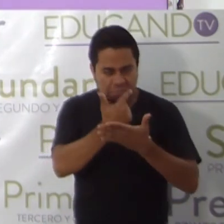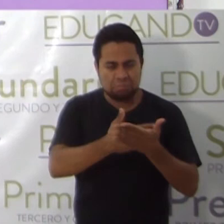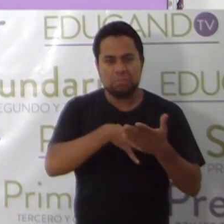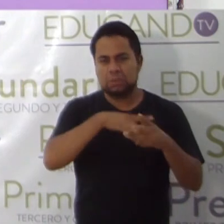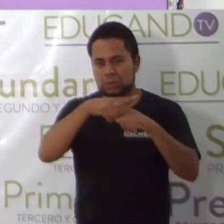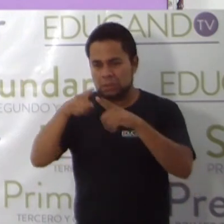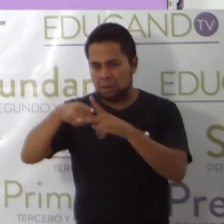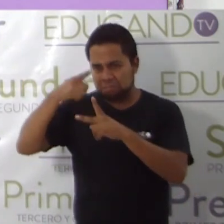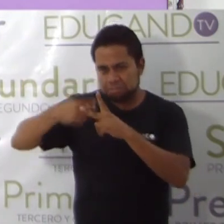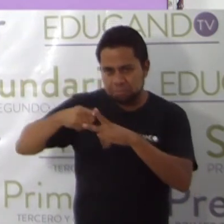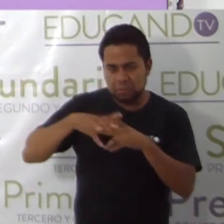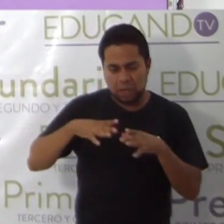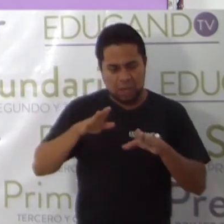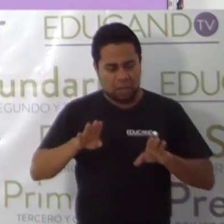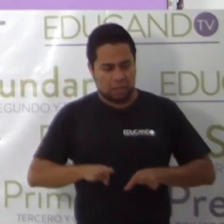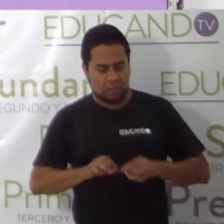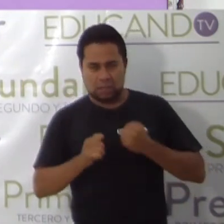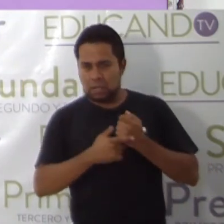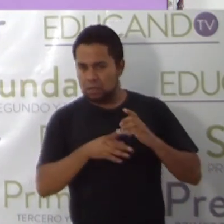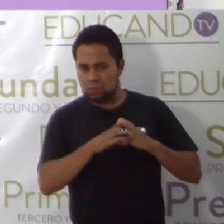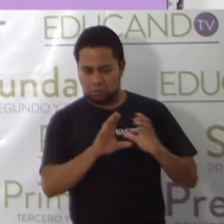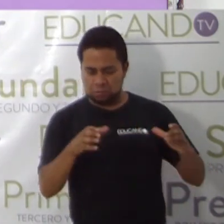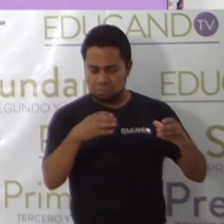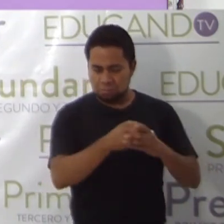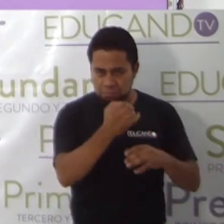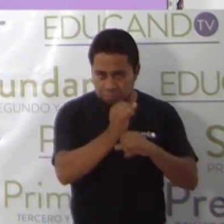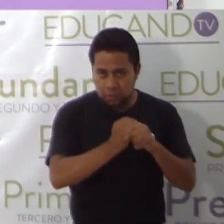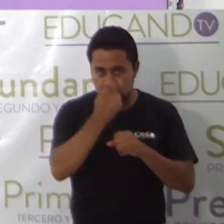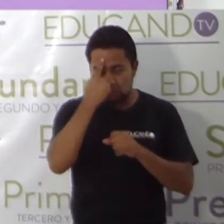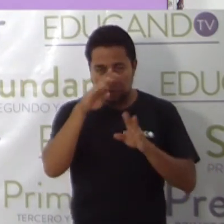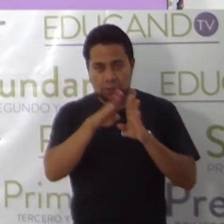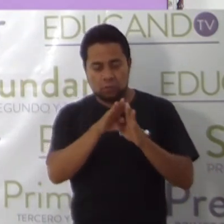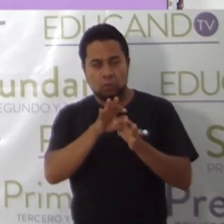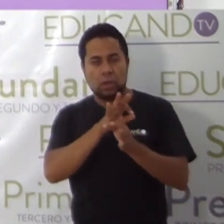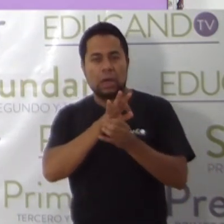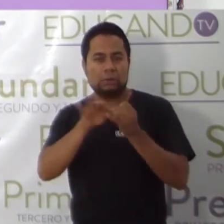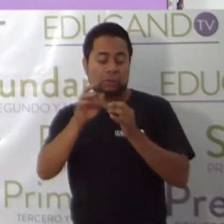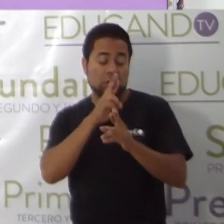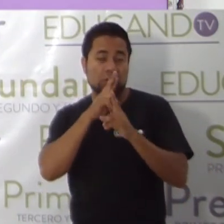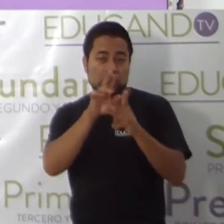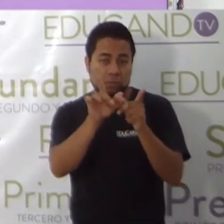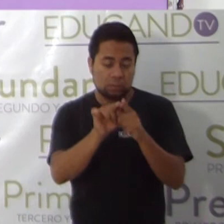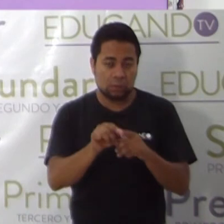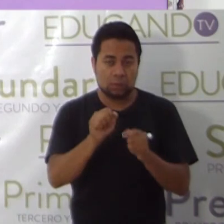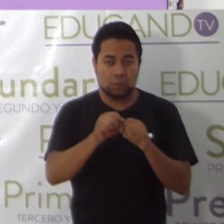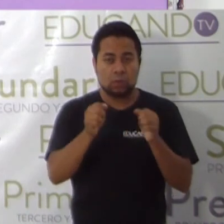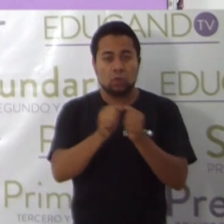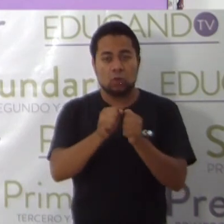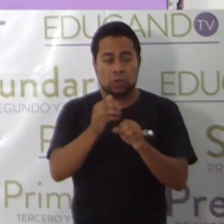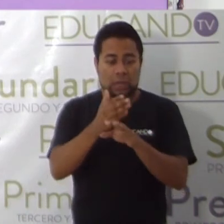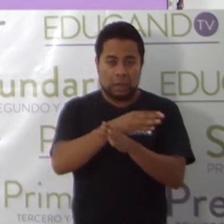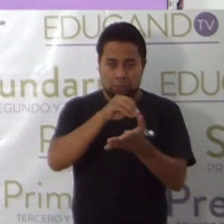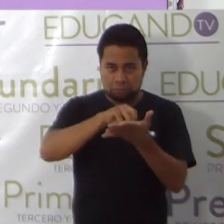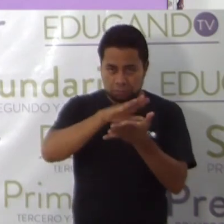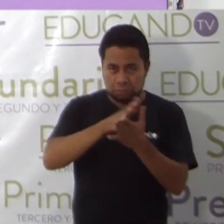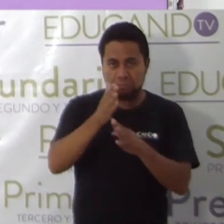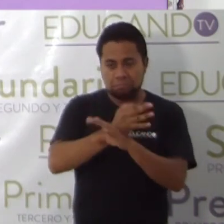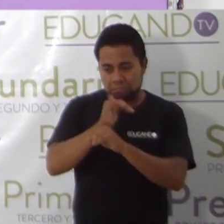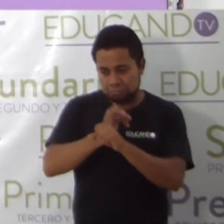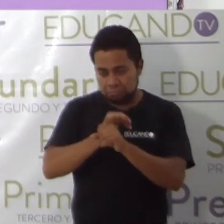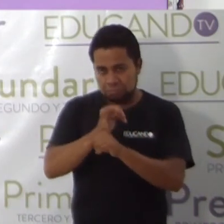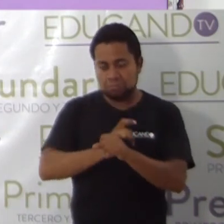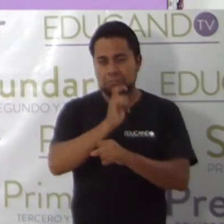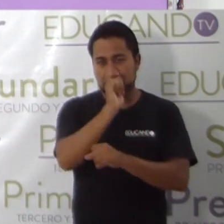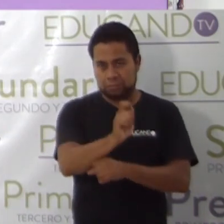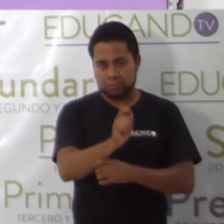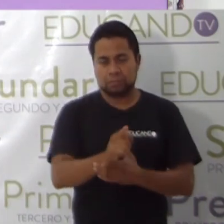una determinada característica en común para poder llegar a conclusiones a partir de los datos numéricos extraídos, ¿sí? La